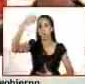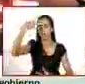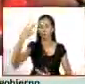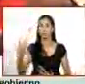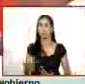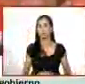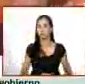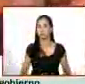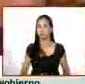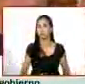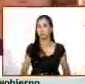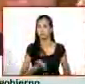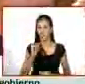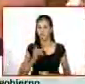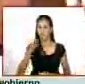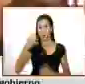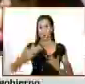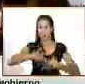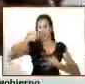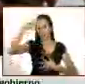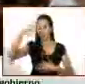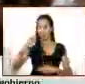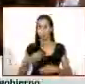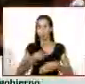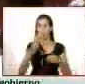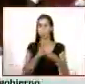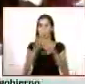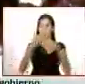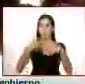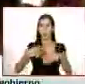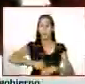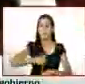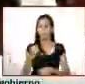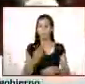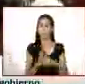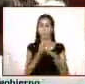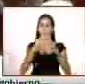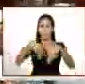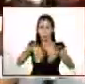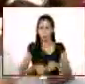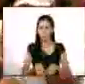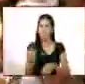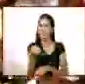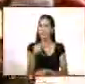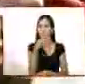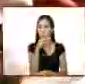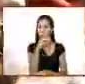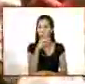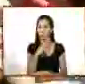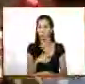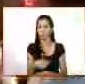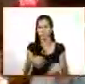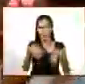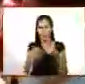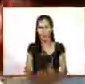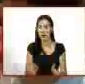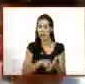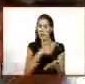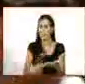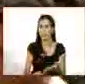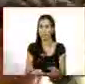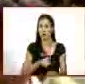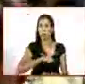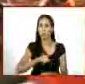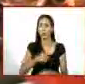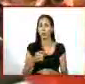empresa Luz y Fuerza del Centro fue intervenida por elementos policiales el pasado 10 de octubre y liquidada por un decreto presidencial horas